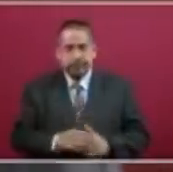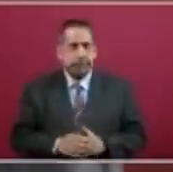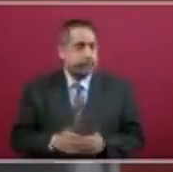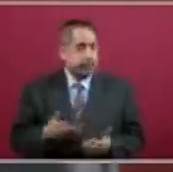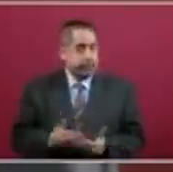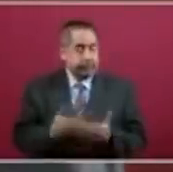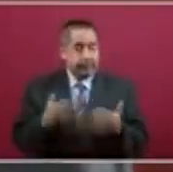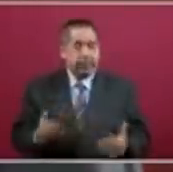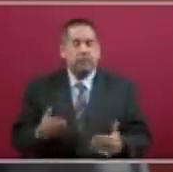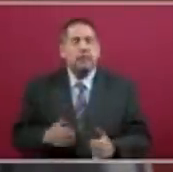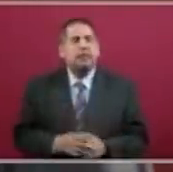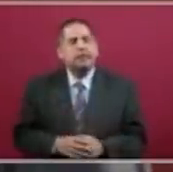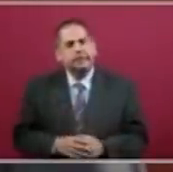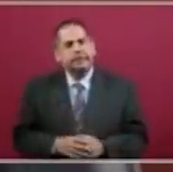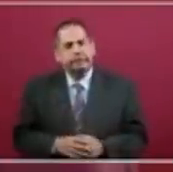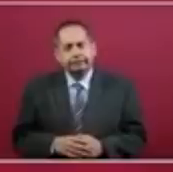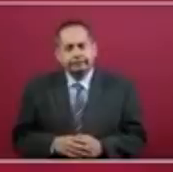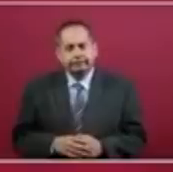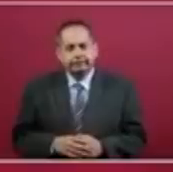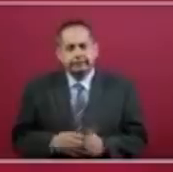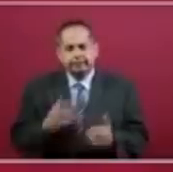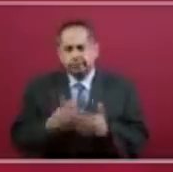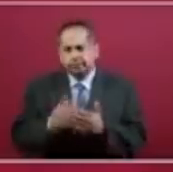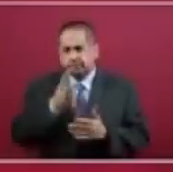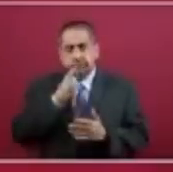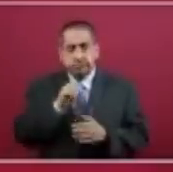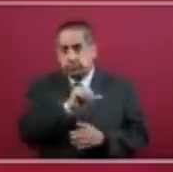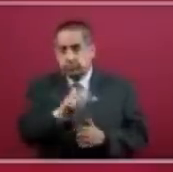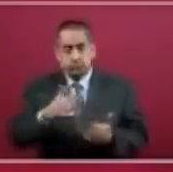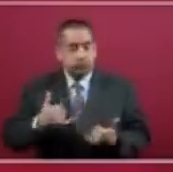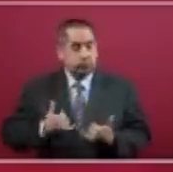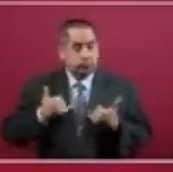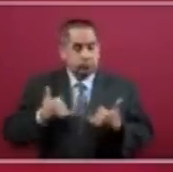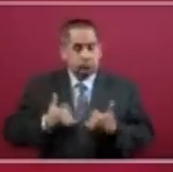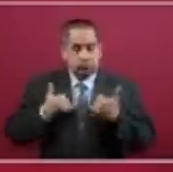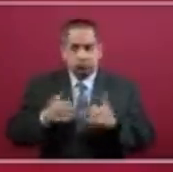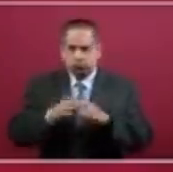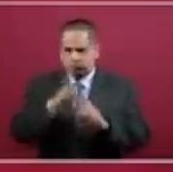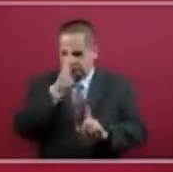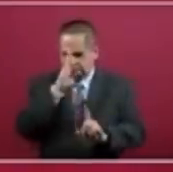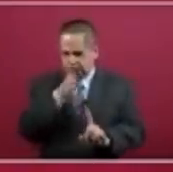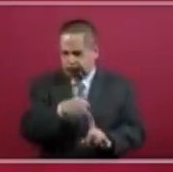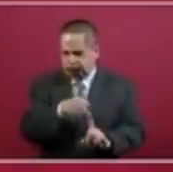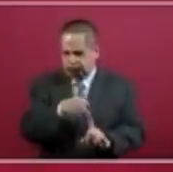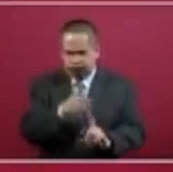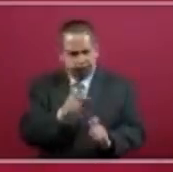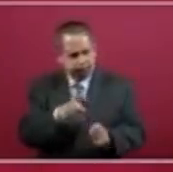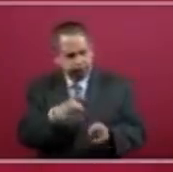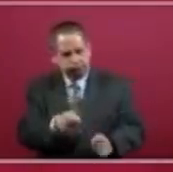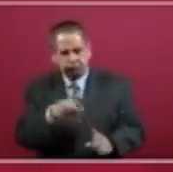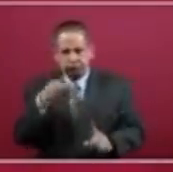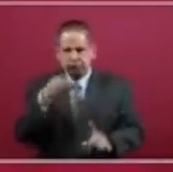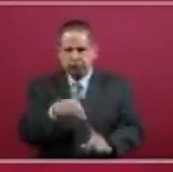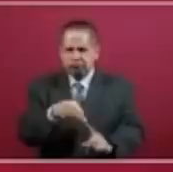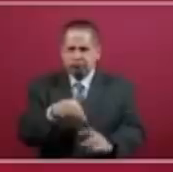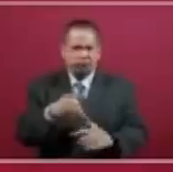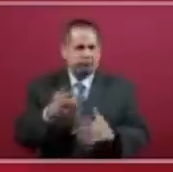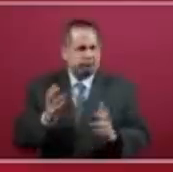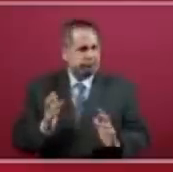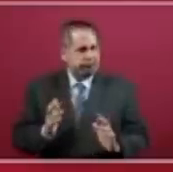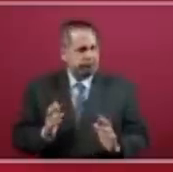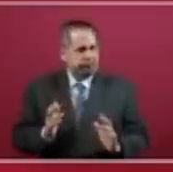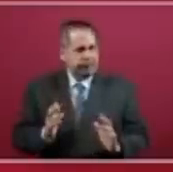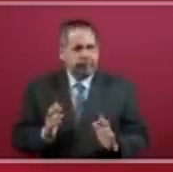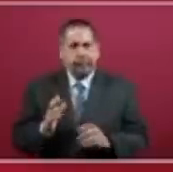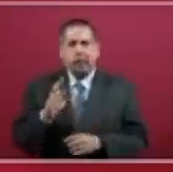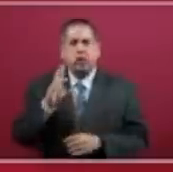ahora el apoyo a los jóvenes es directo, no es